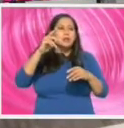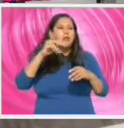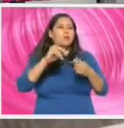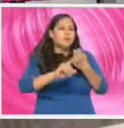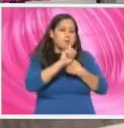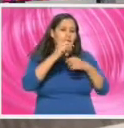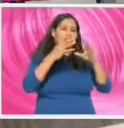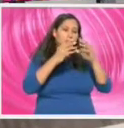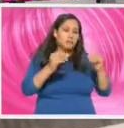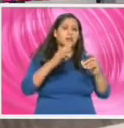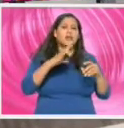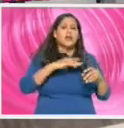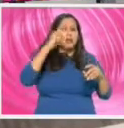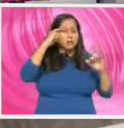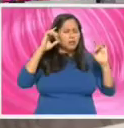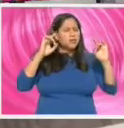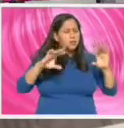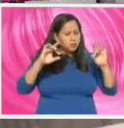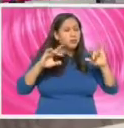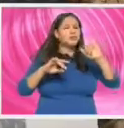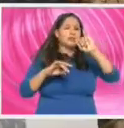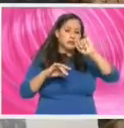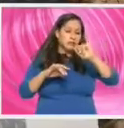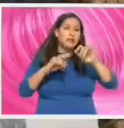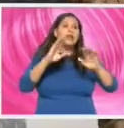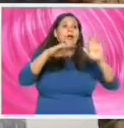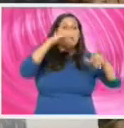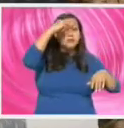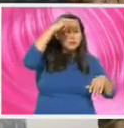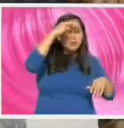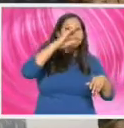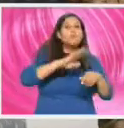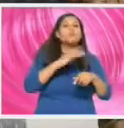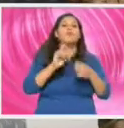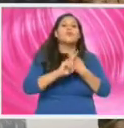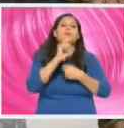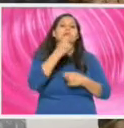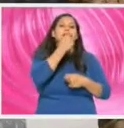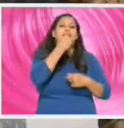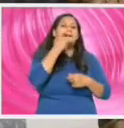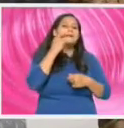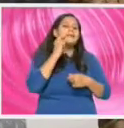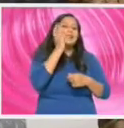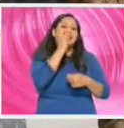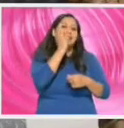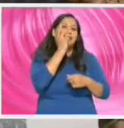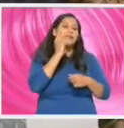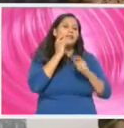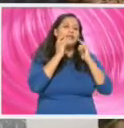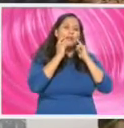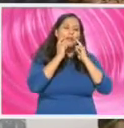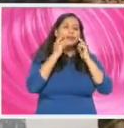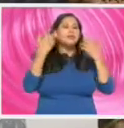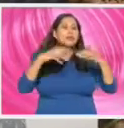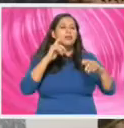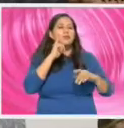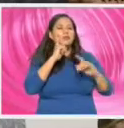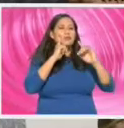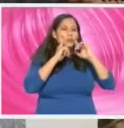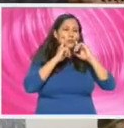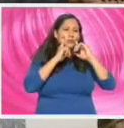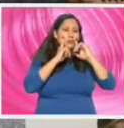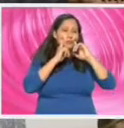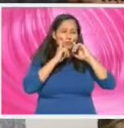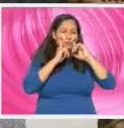solución. Tenemos muchos dolores de cabeza también que se confunden por problemas dentales. Wow. Hay muchas personas que tienen problemas en